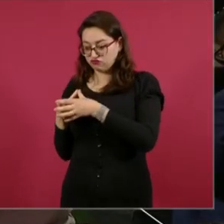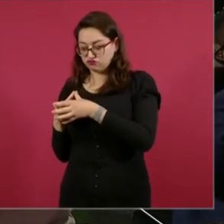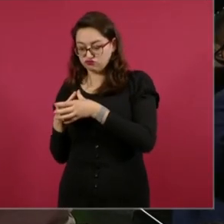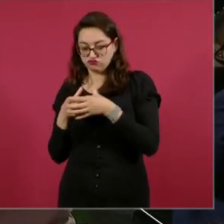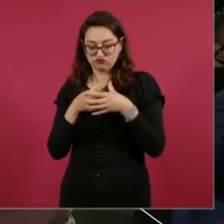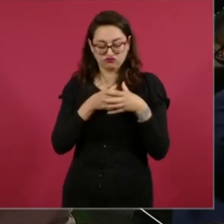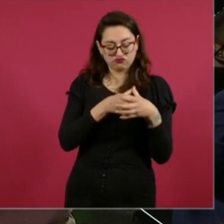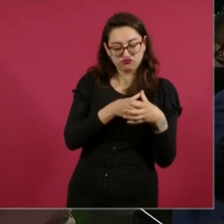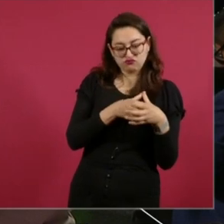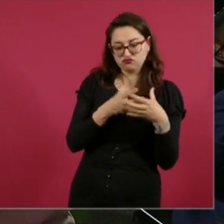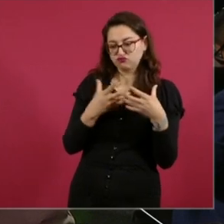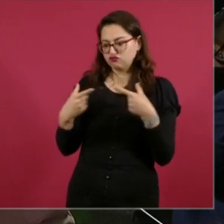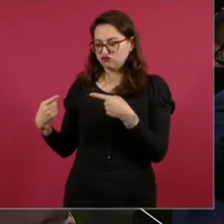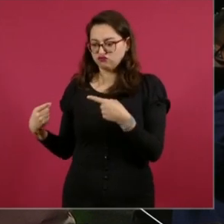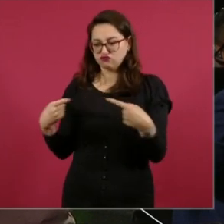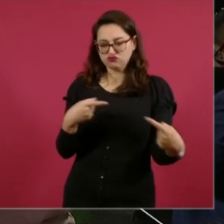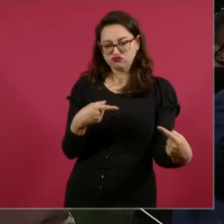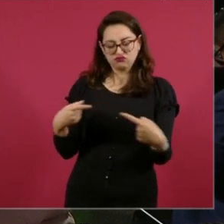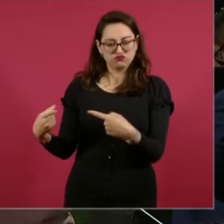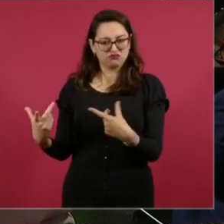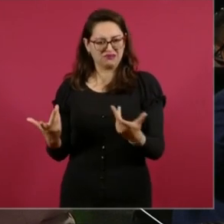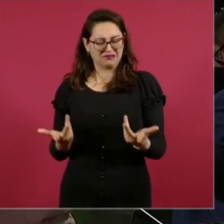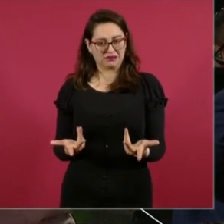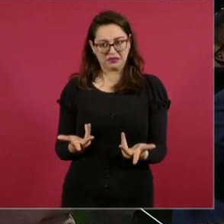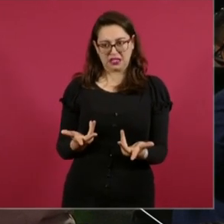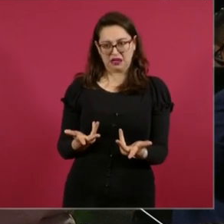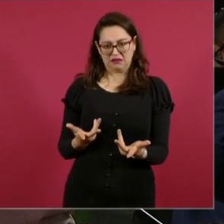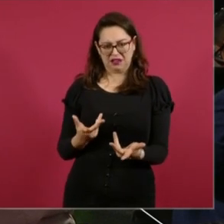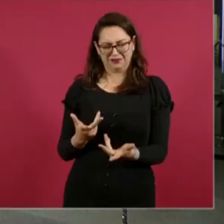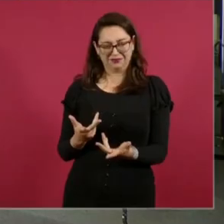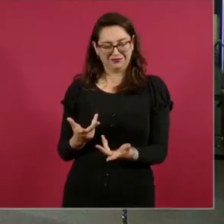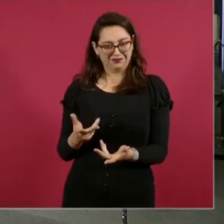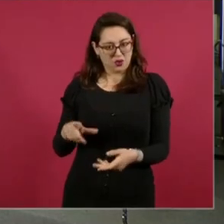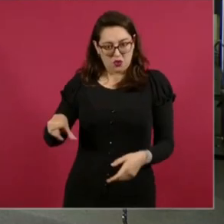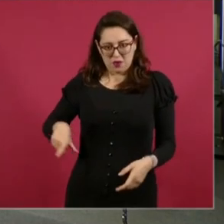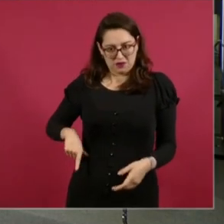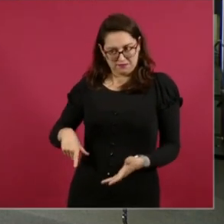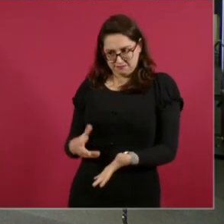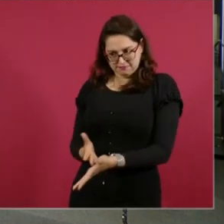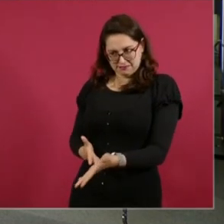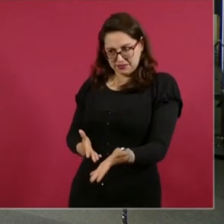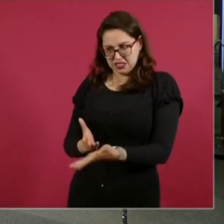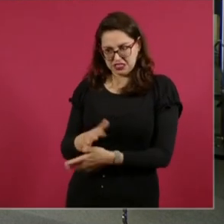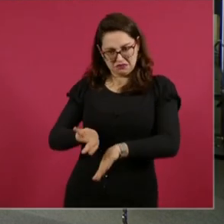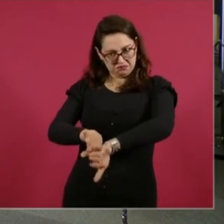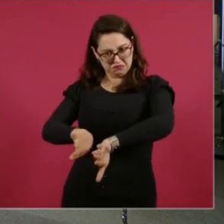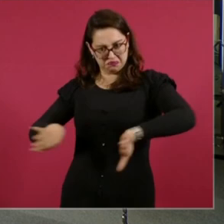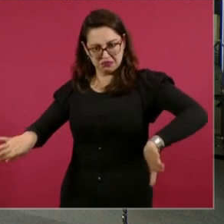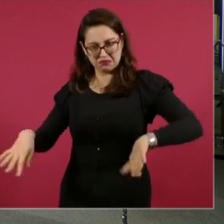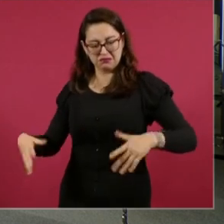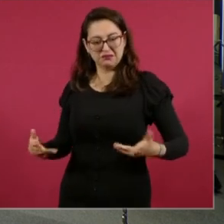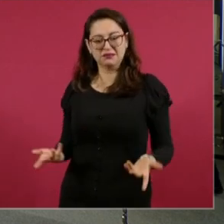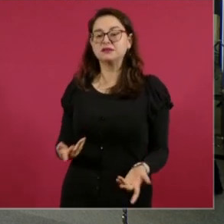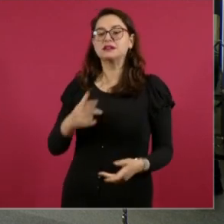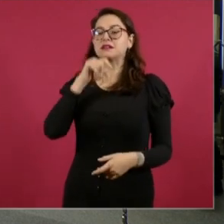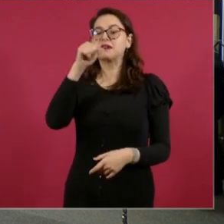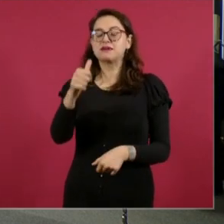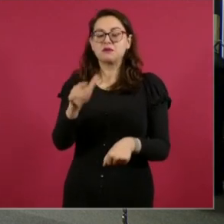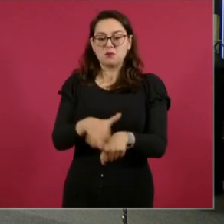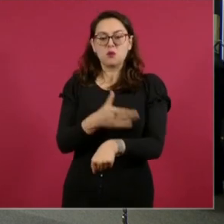puede poner… un alto desde el ejercicio de la autoridad? Se está